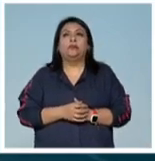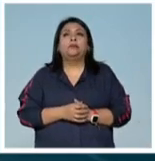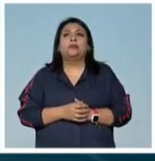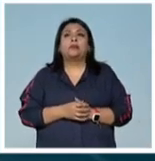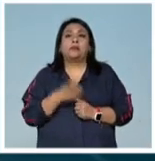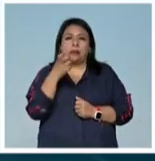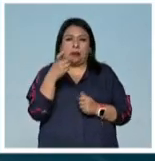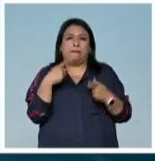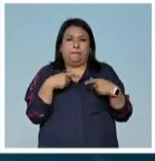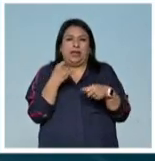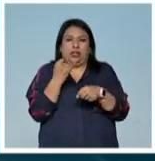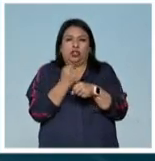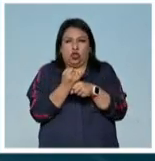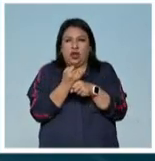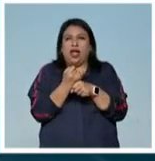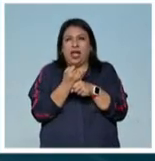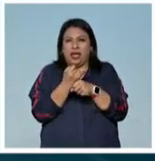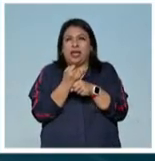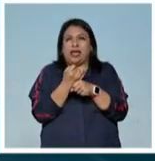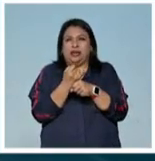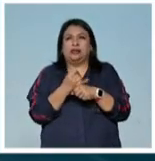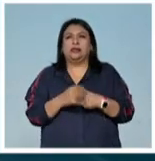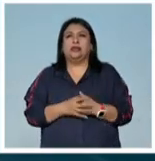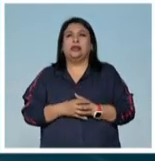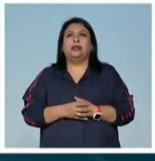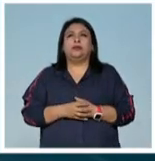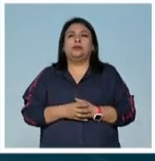Estos personajes que están